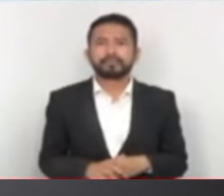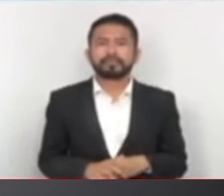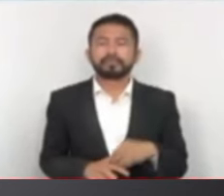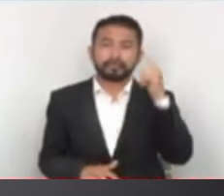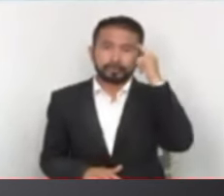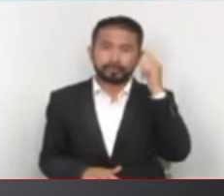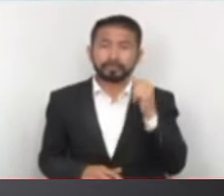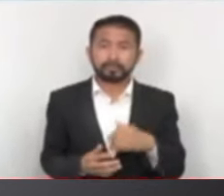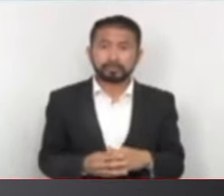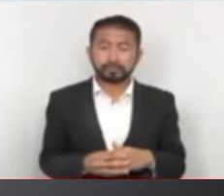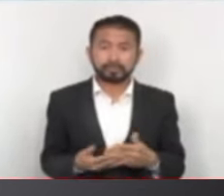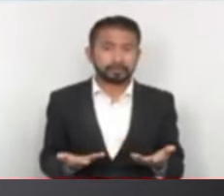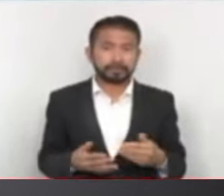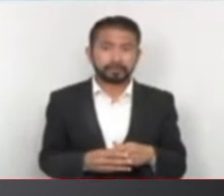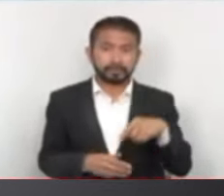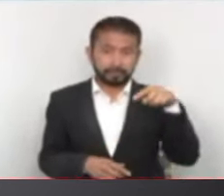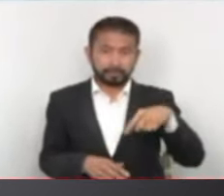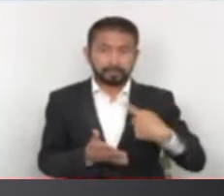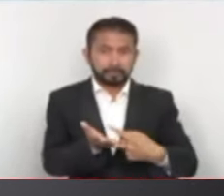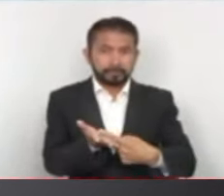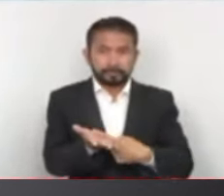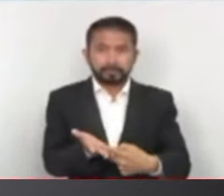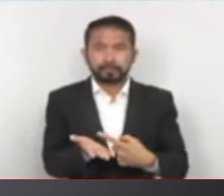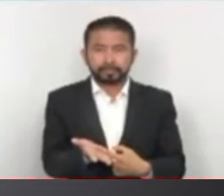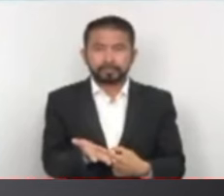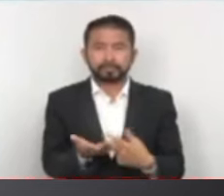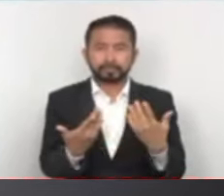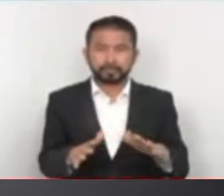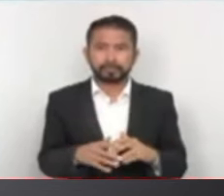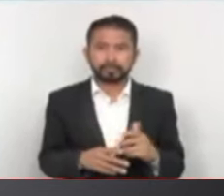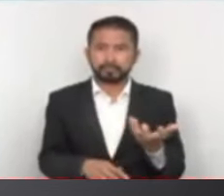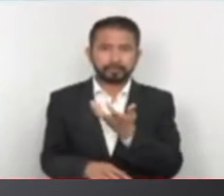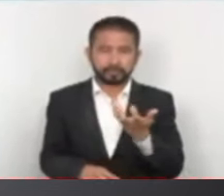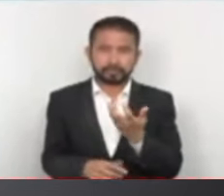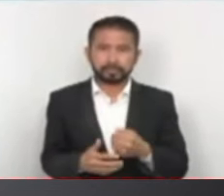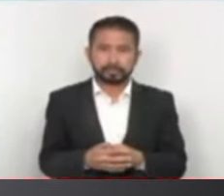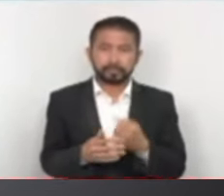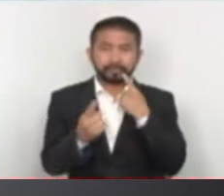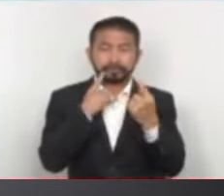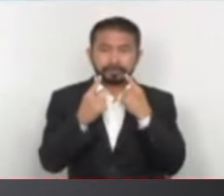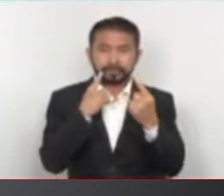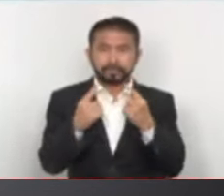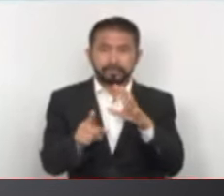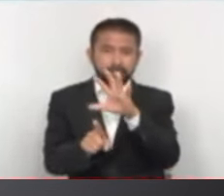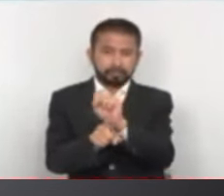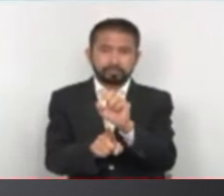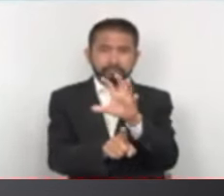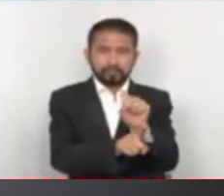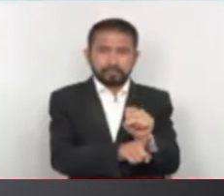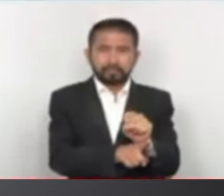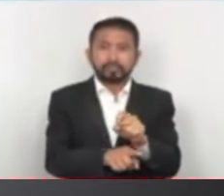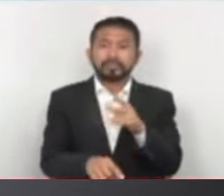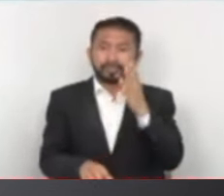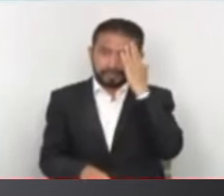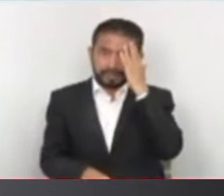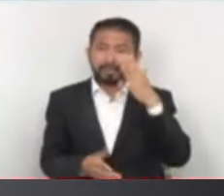Creo que el común denominador en esta mesa que hemos encontrado con todos los aspirantes es que identifican algunas